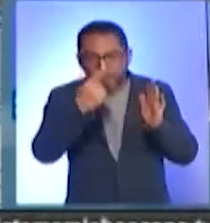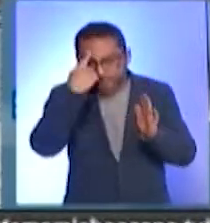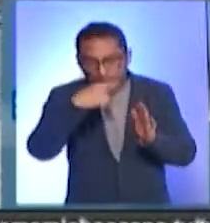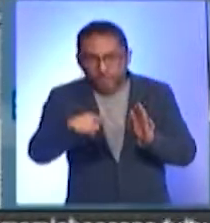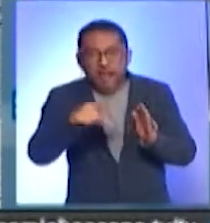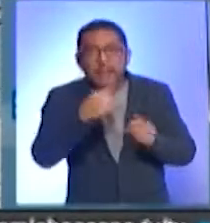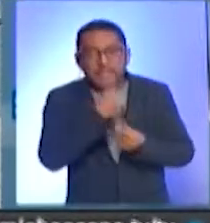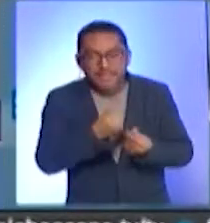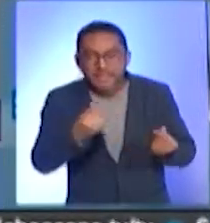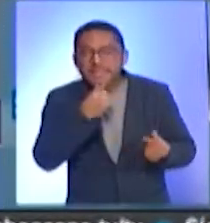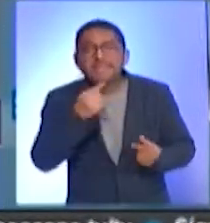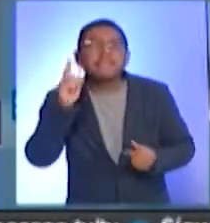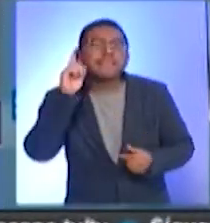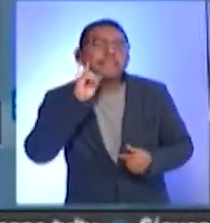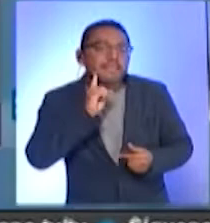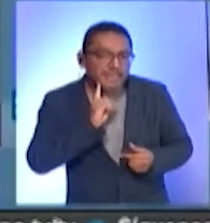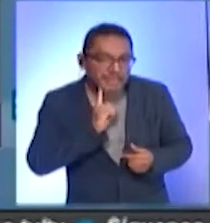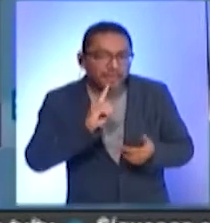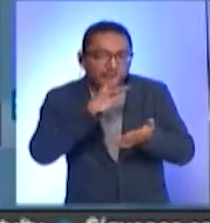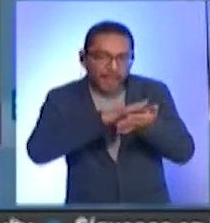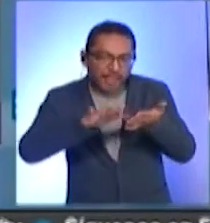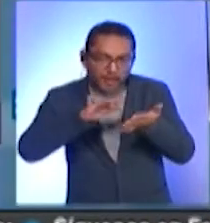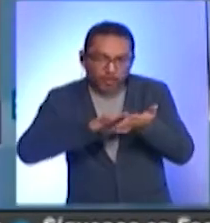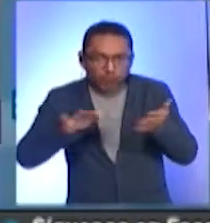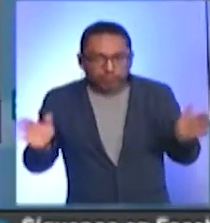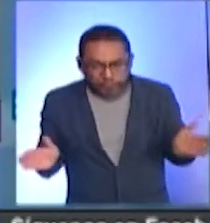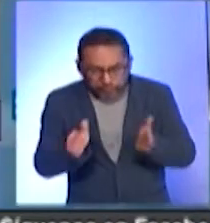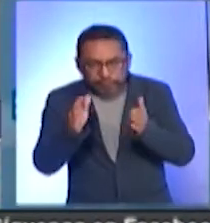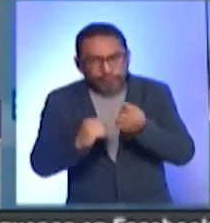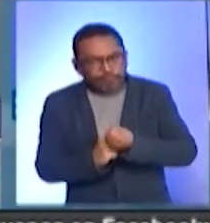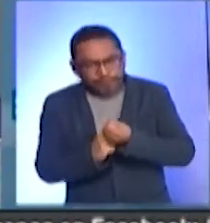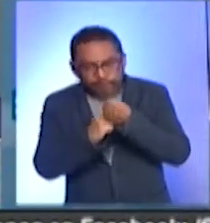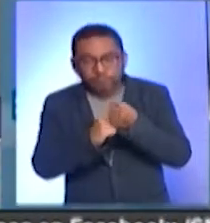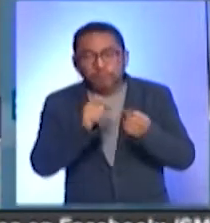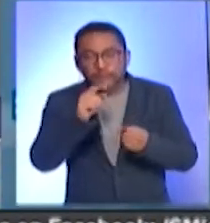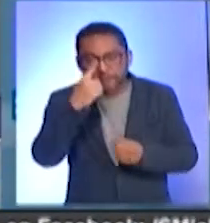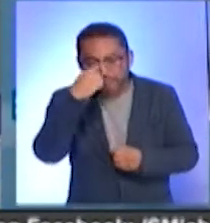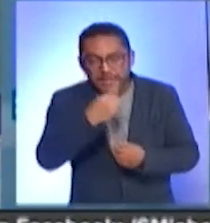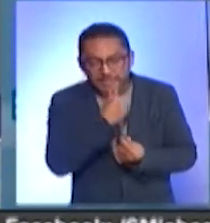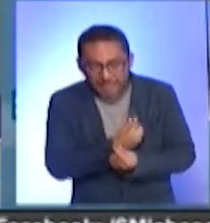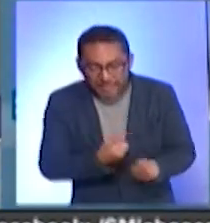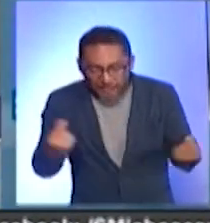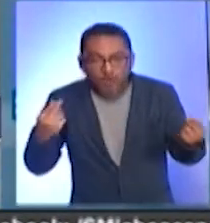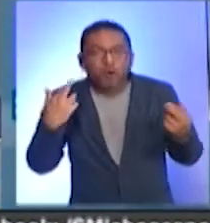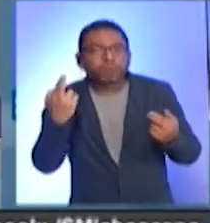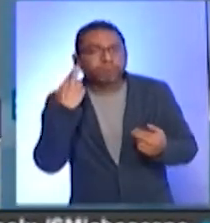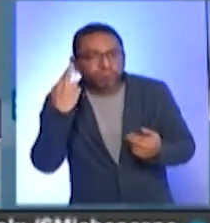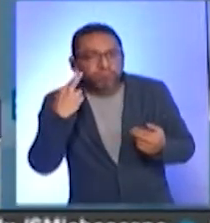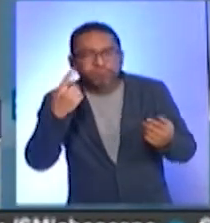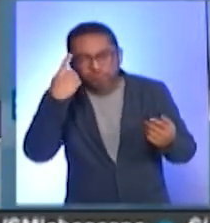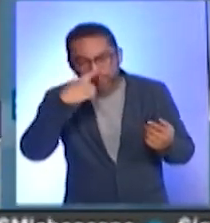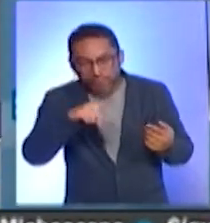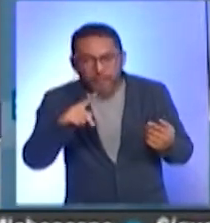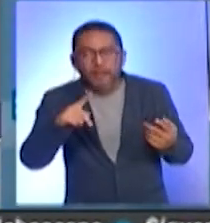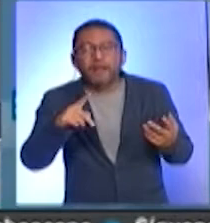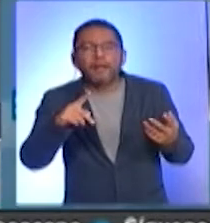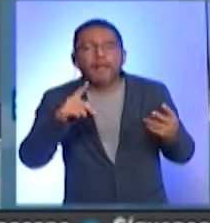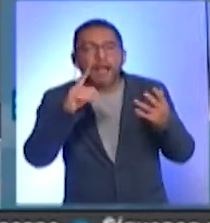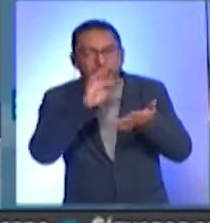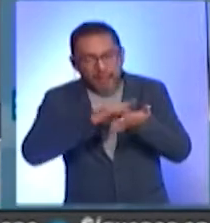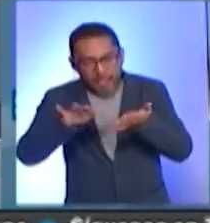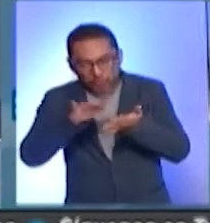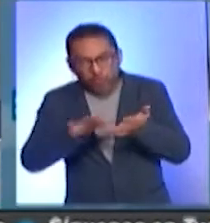lectura en niños y niñas a la primera infancia de música aumenta la lectura en la idea es